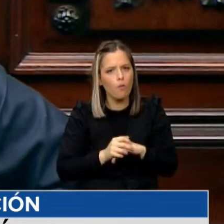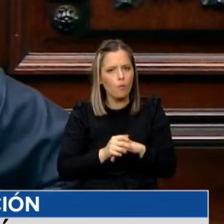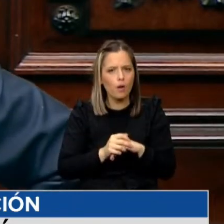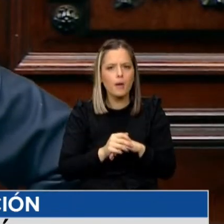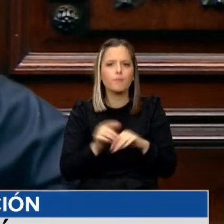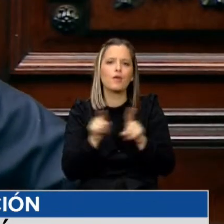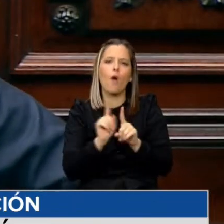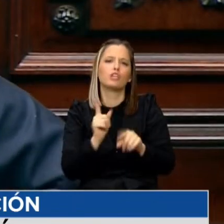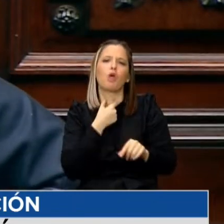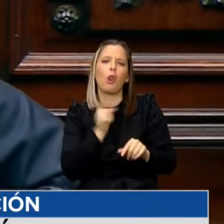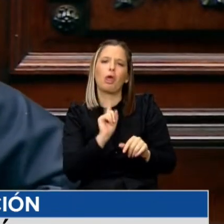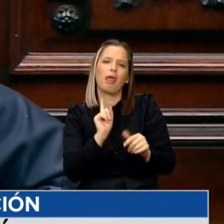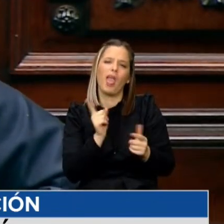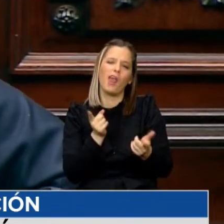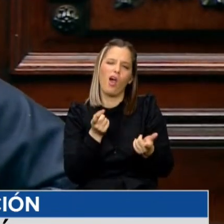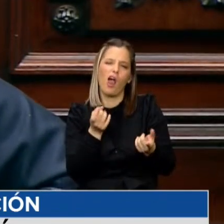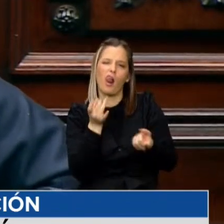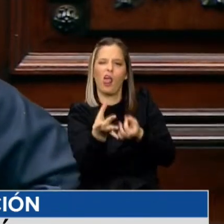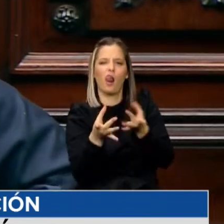ninguna chicana.